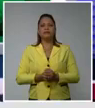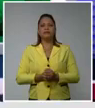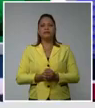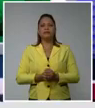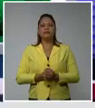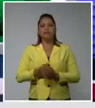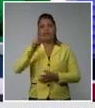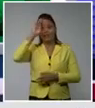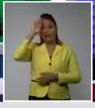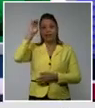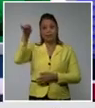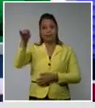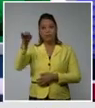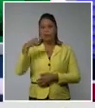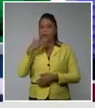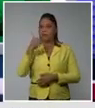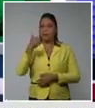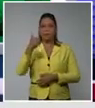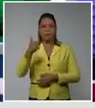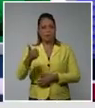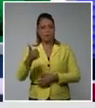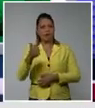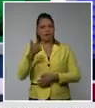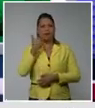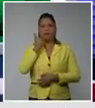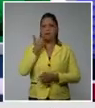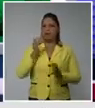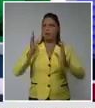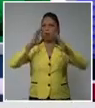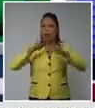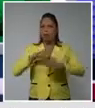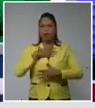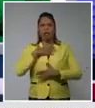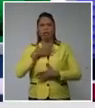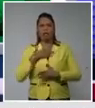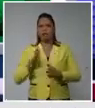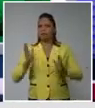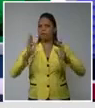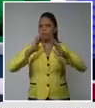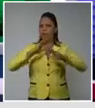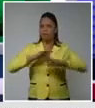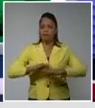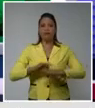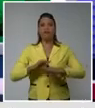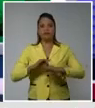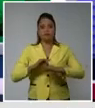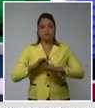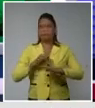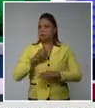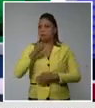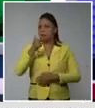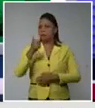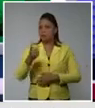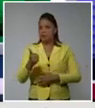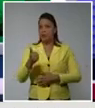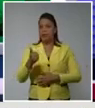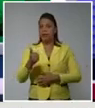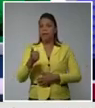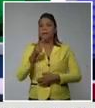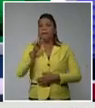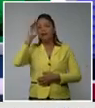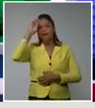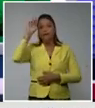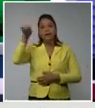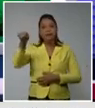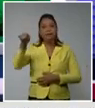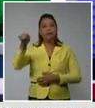ingresó asintomática, realmente. Ella no ingresa con síntomas de enfermedad. Ella ingresa